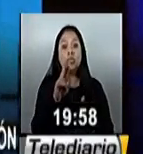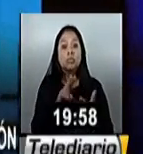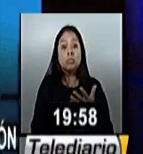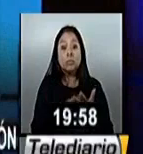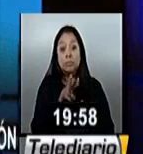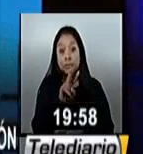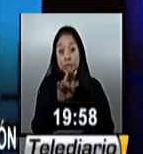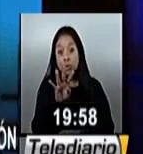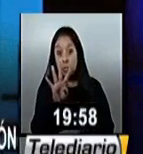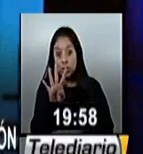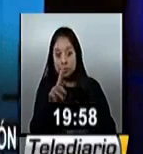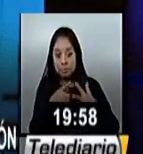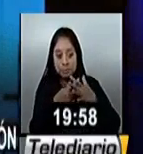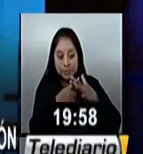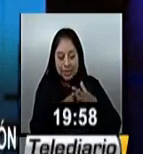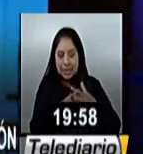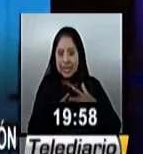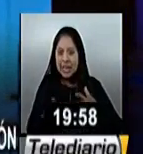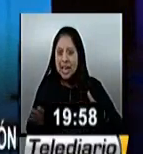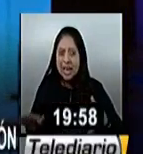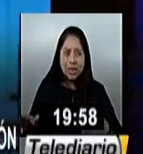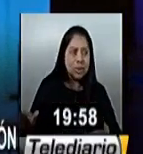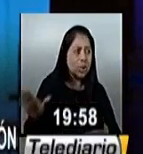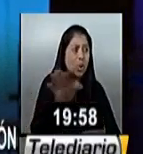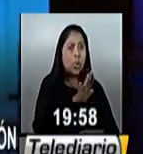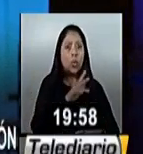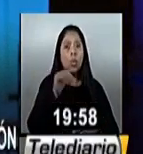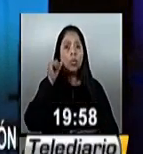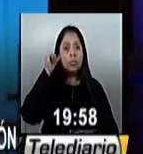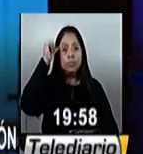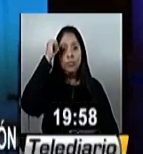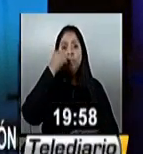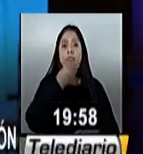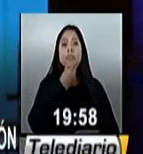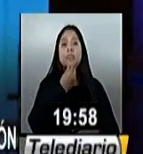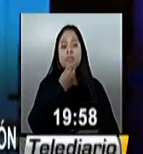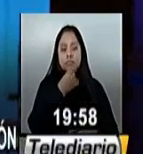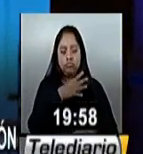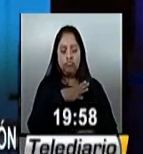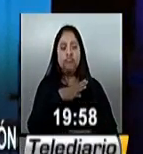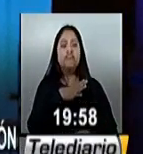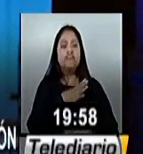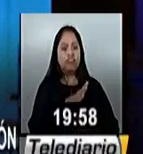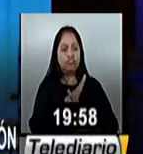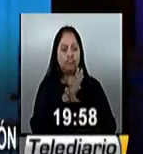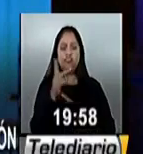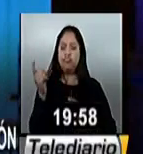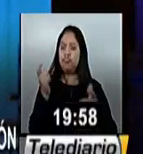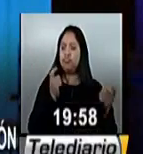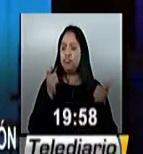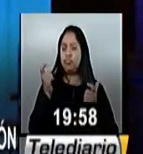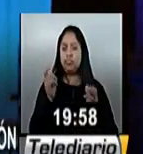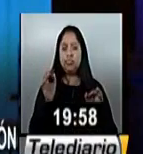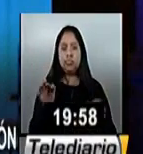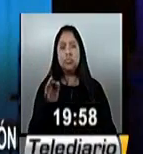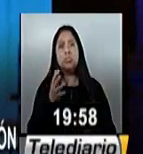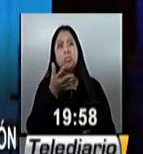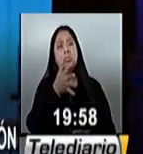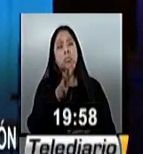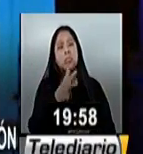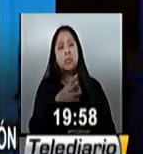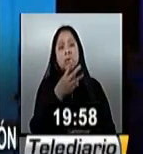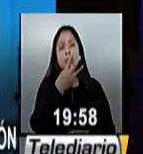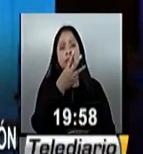cada adulto mayor en nuestro país tenga garantizado un ingreso económico equivalente a